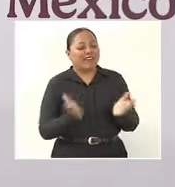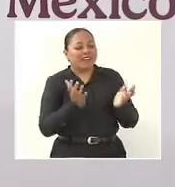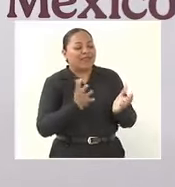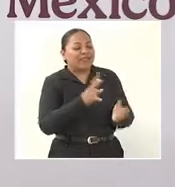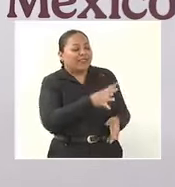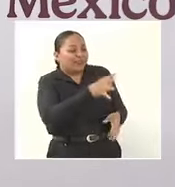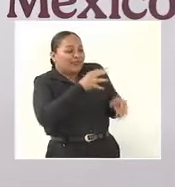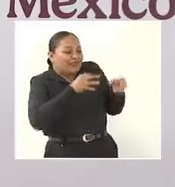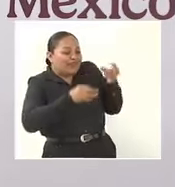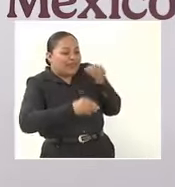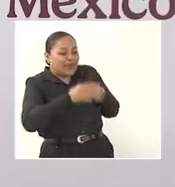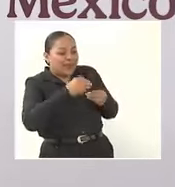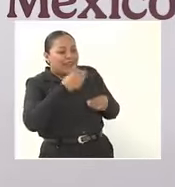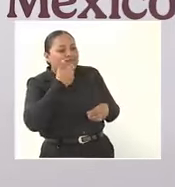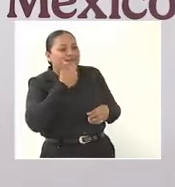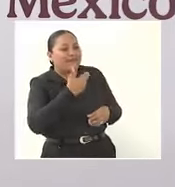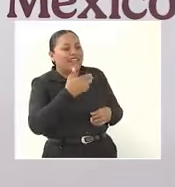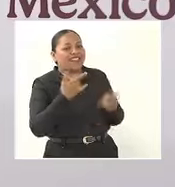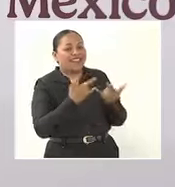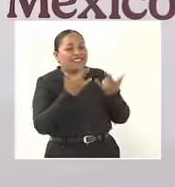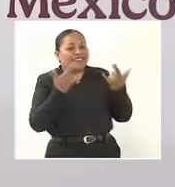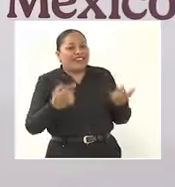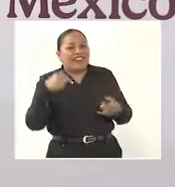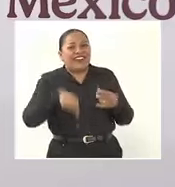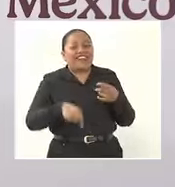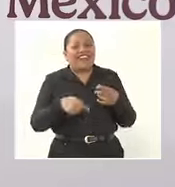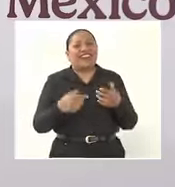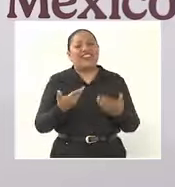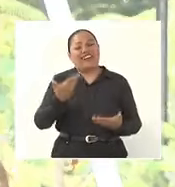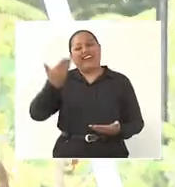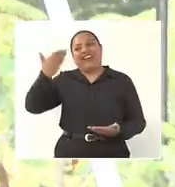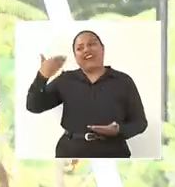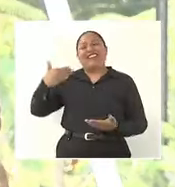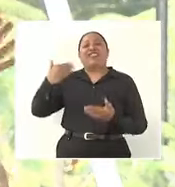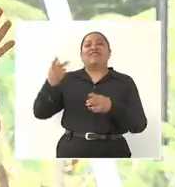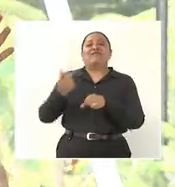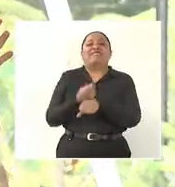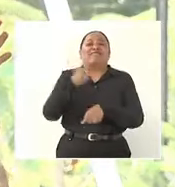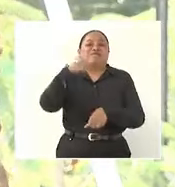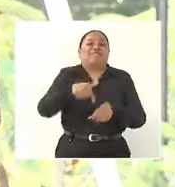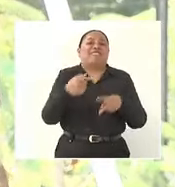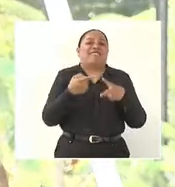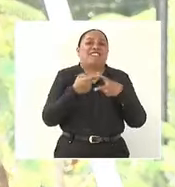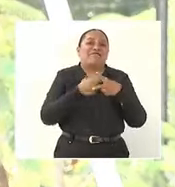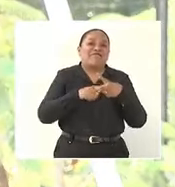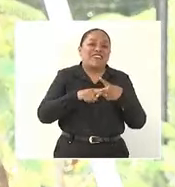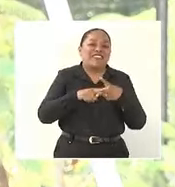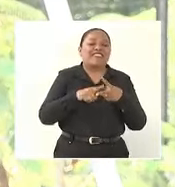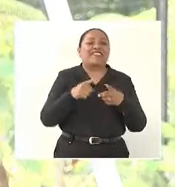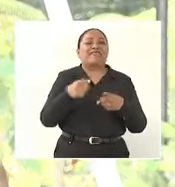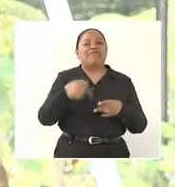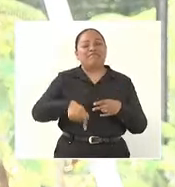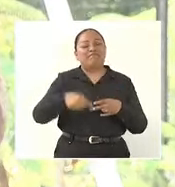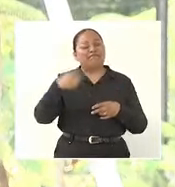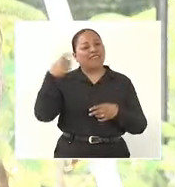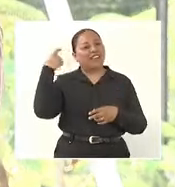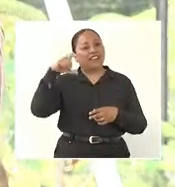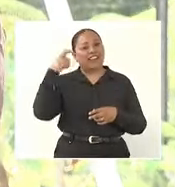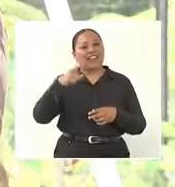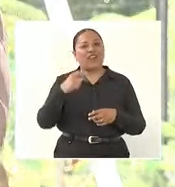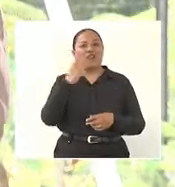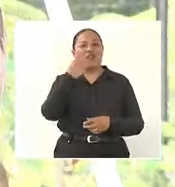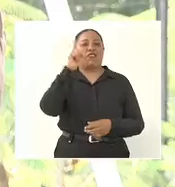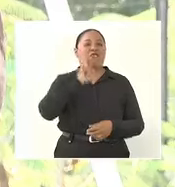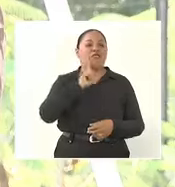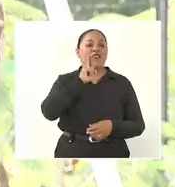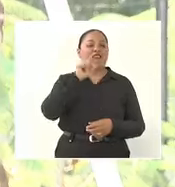esos hechos históricos que surgieron aquí en Querétaro y desde luego otra gran mujer, Josefa Ortiz de Domínguez, que sin